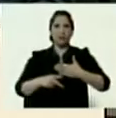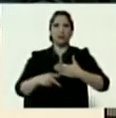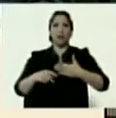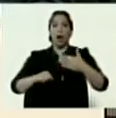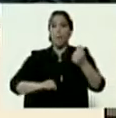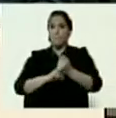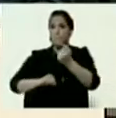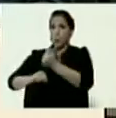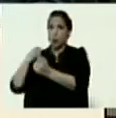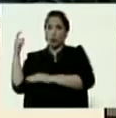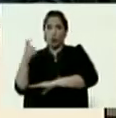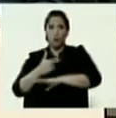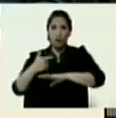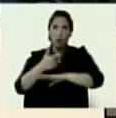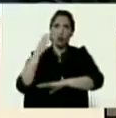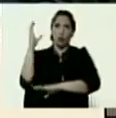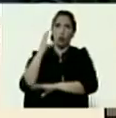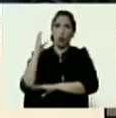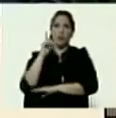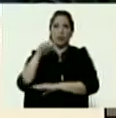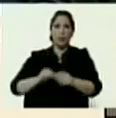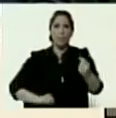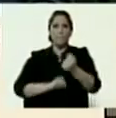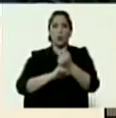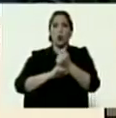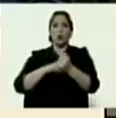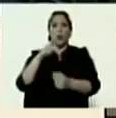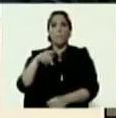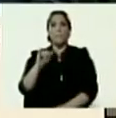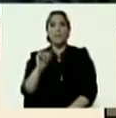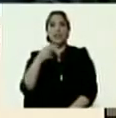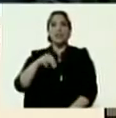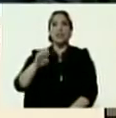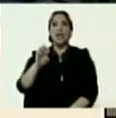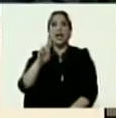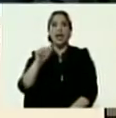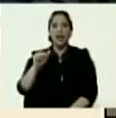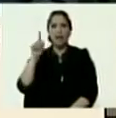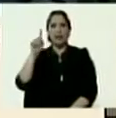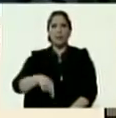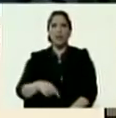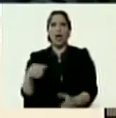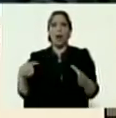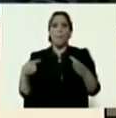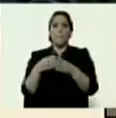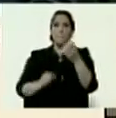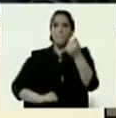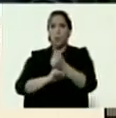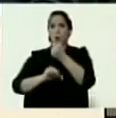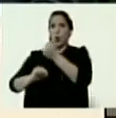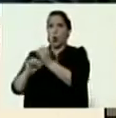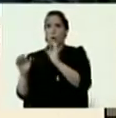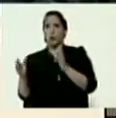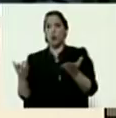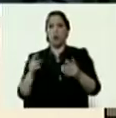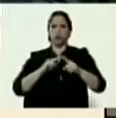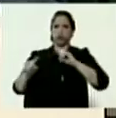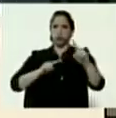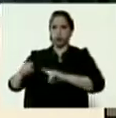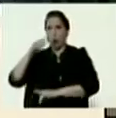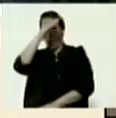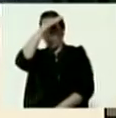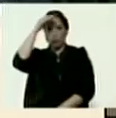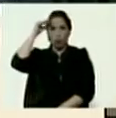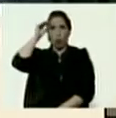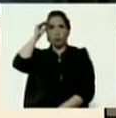del gobierno de Colombia, con el apoyo de Sebastián Piñera, con el apoyo de la administración de Donald Trump, lo que